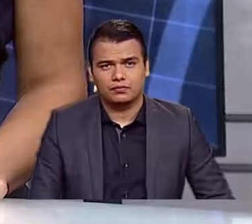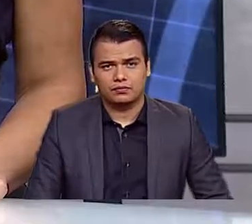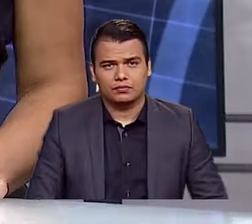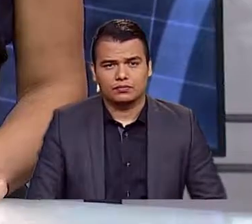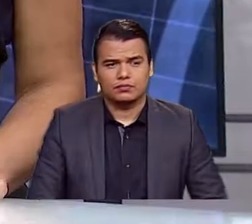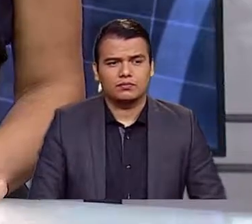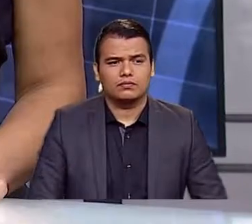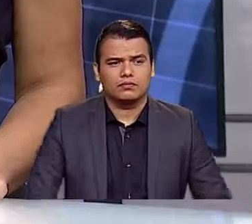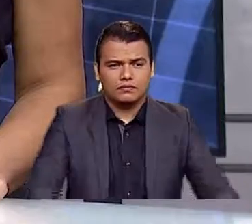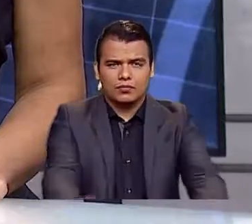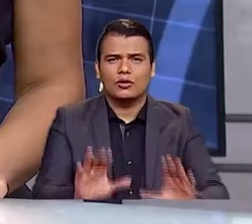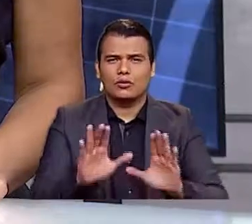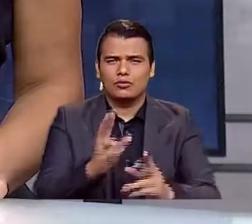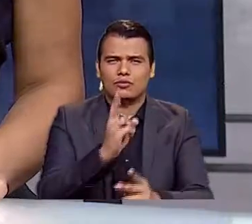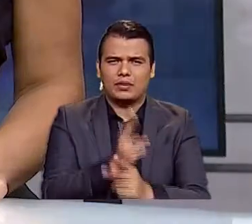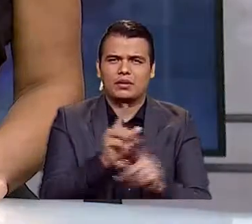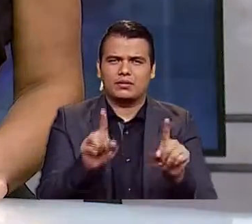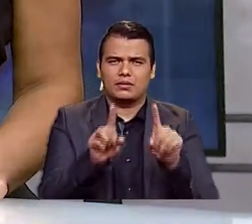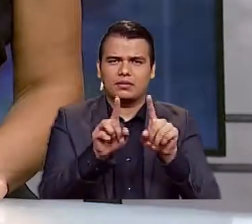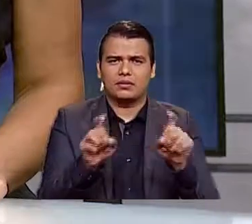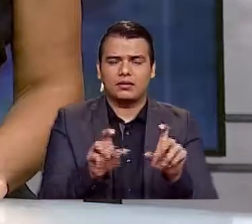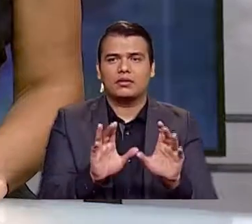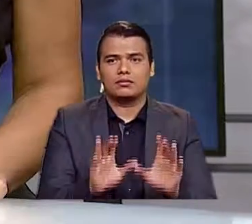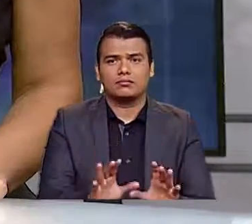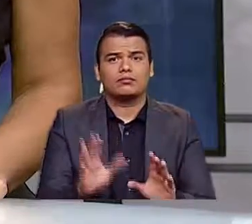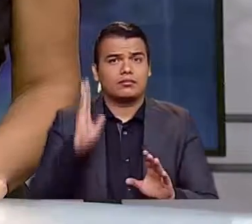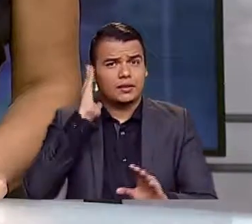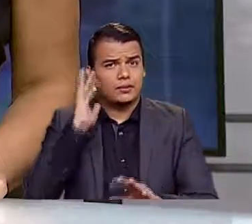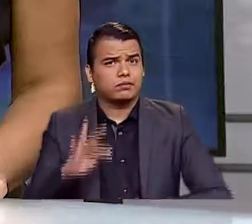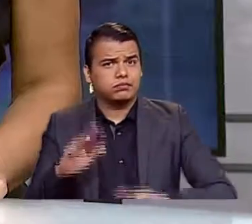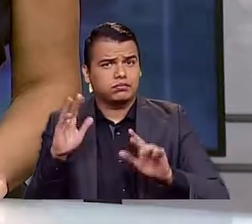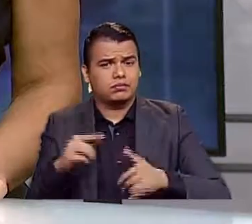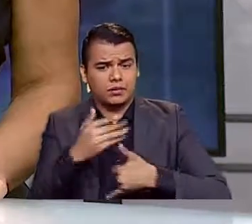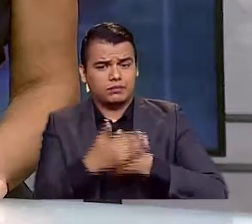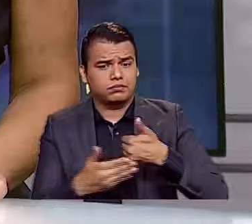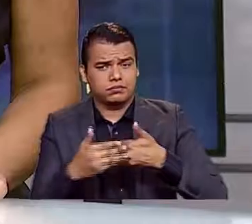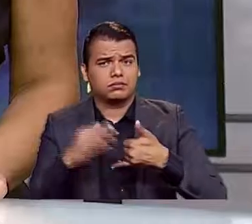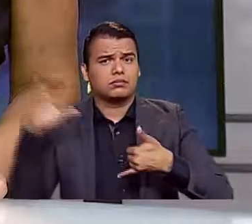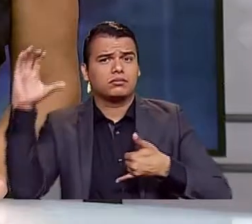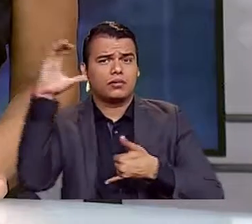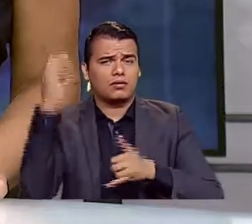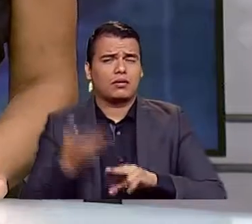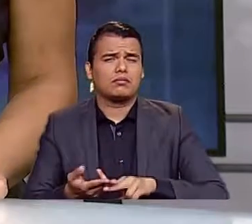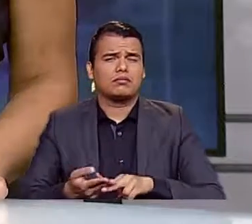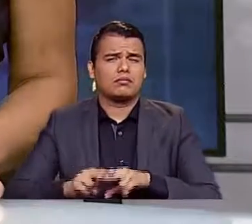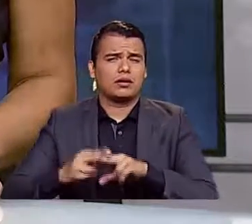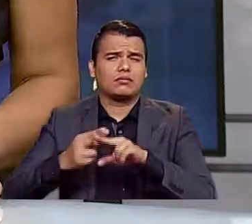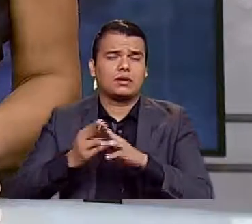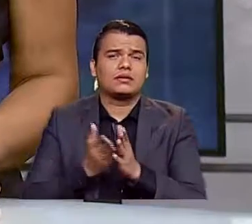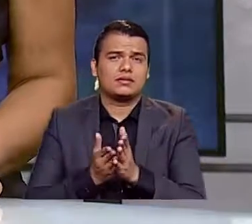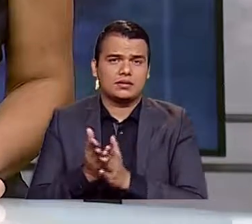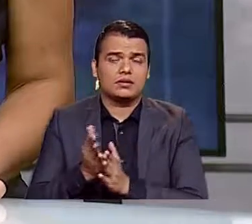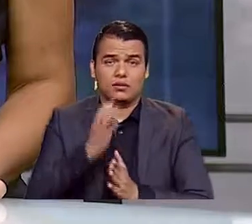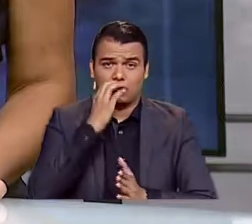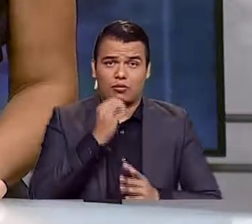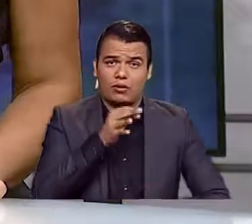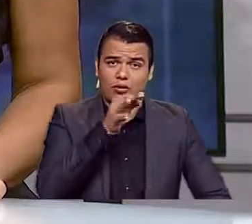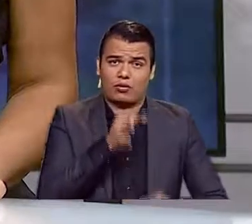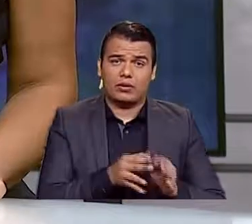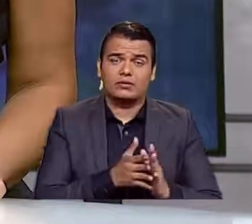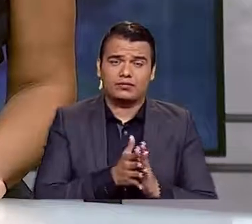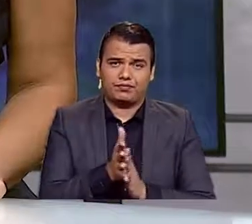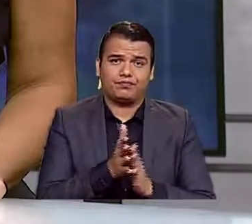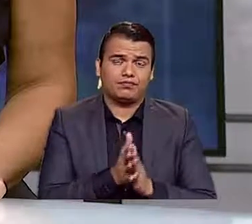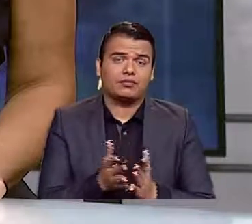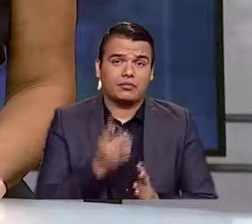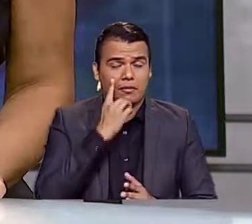a propósito de inseguridad si la denuncia el hurto de celulares en colombia continuará en aumento así lo asegura un juez de la república al